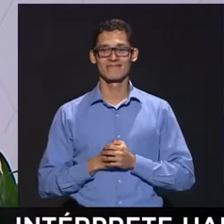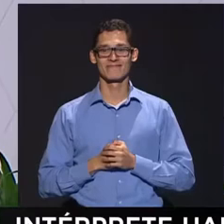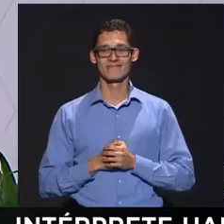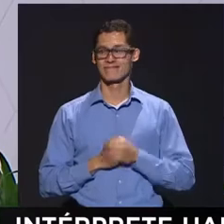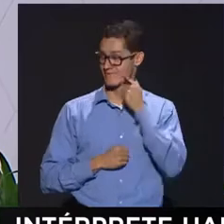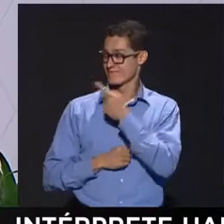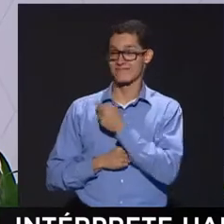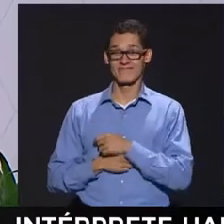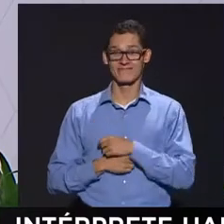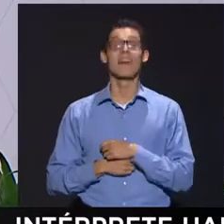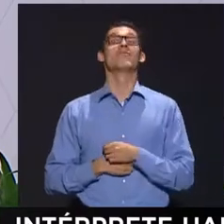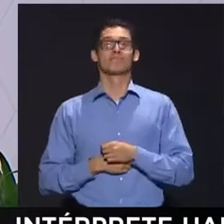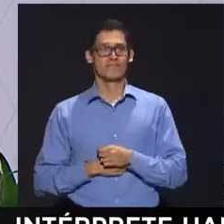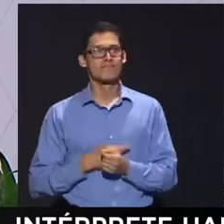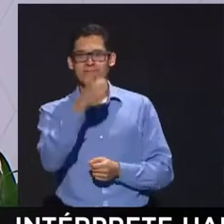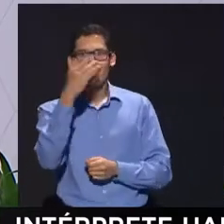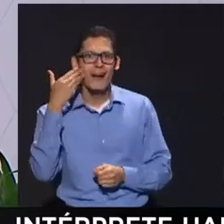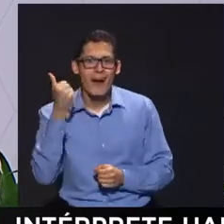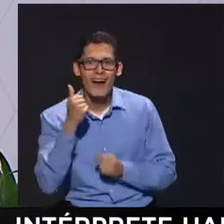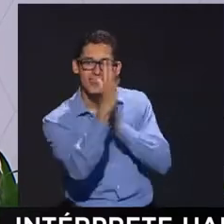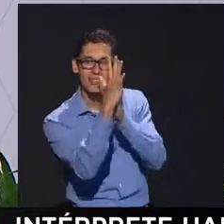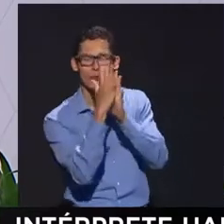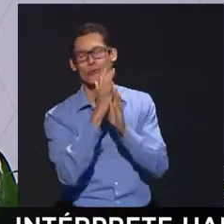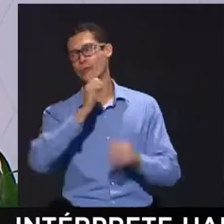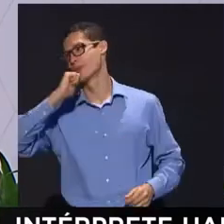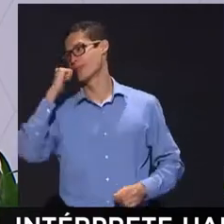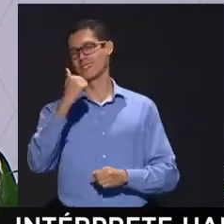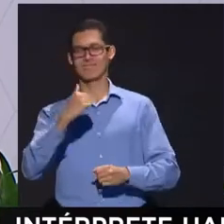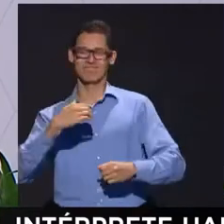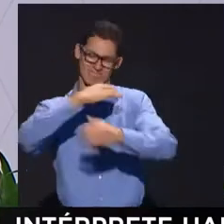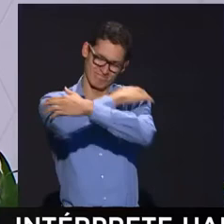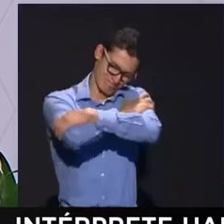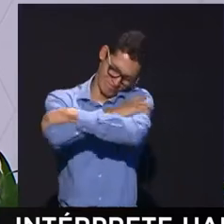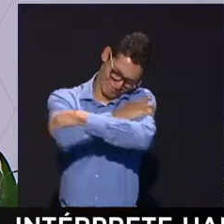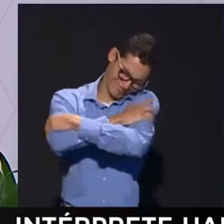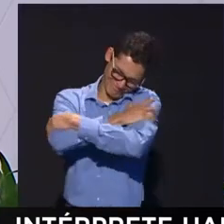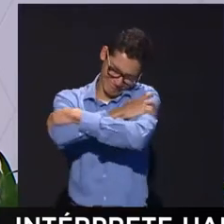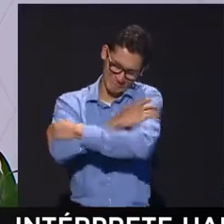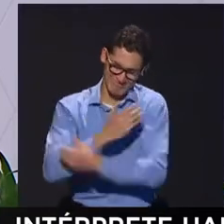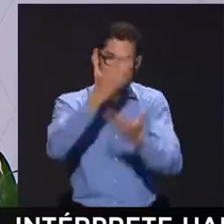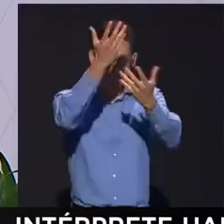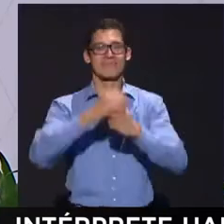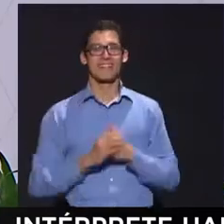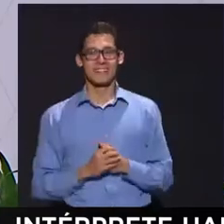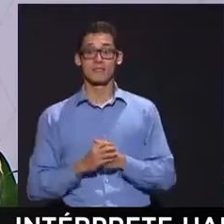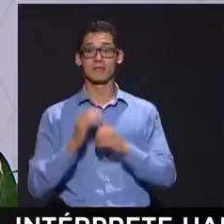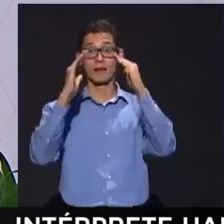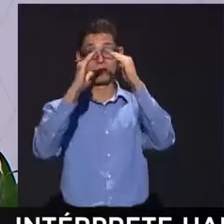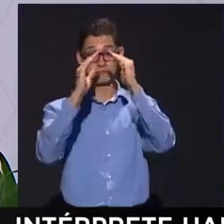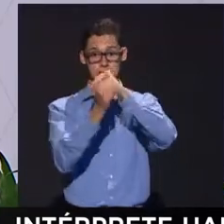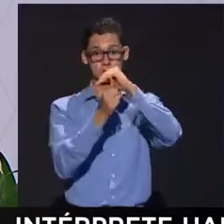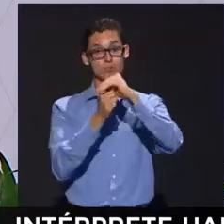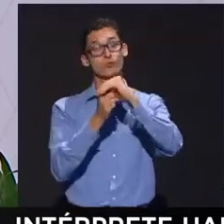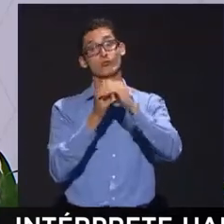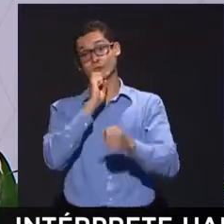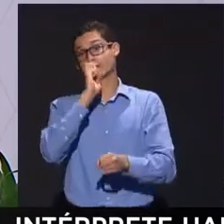Un abrazo gigante para esta madre de familia que nos comparte cómo ha sido esta experiencia de vivir la cuarentena en el hogar. Y les cuento que,